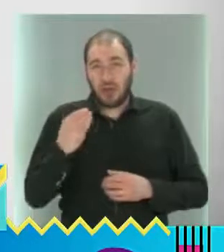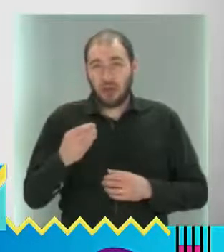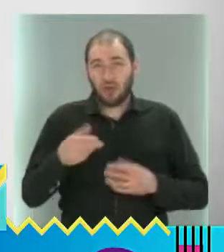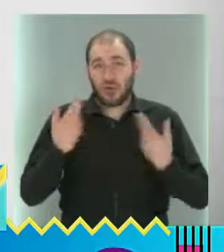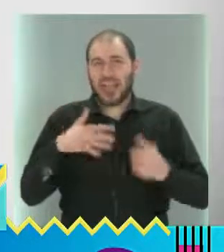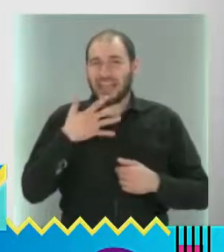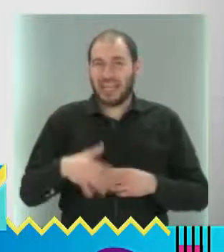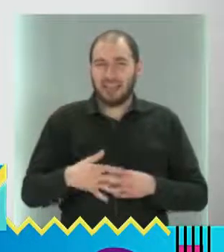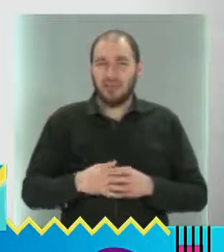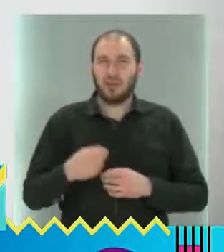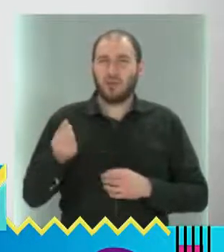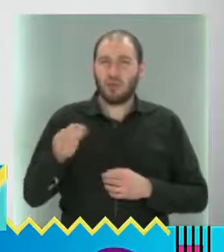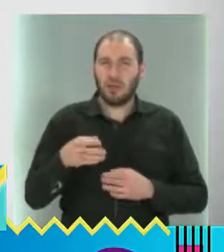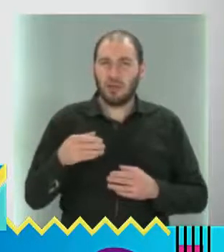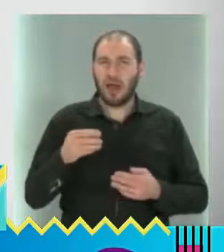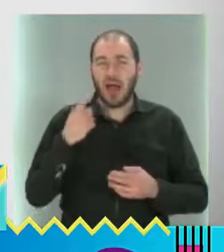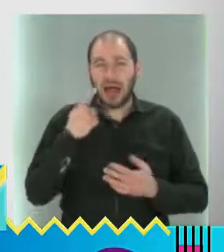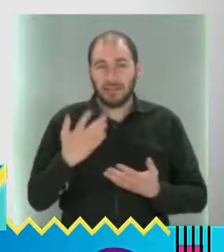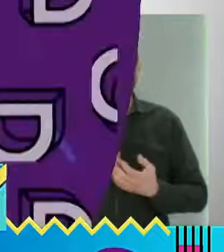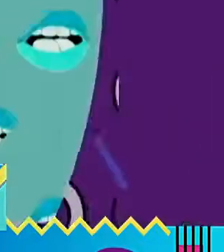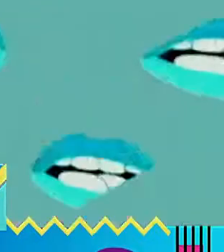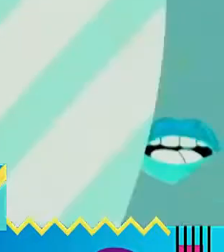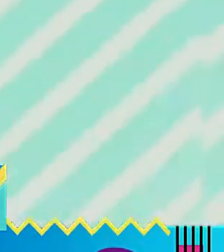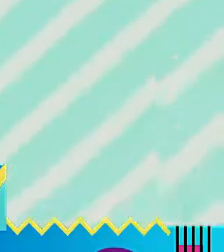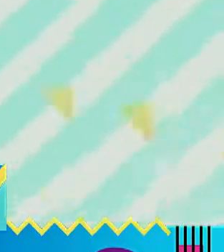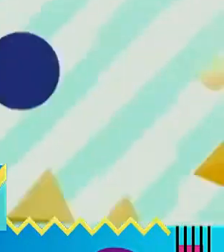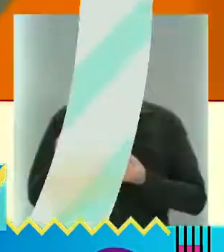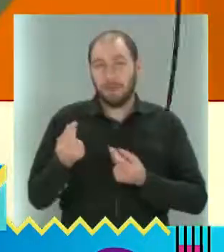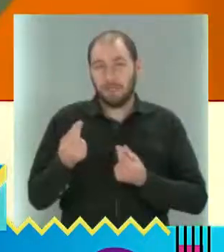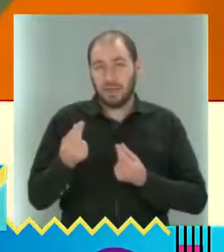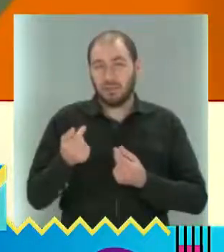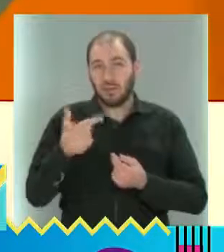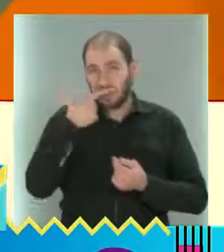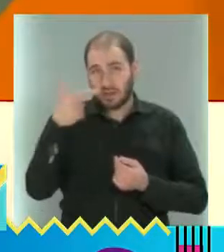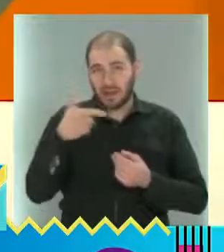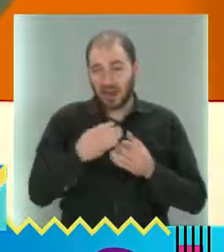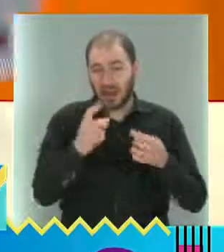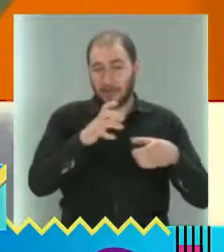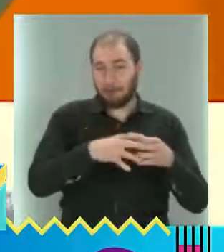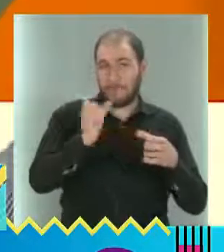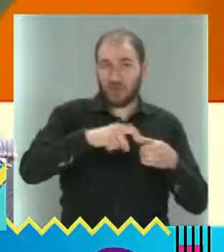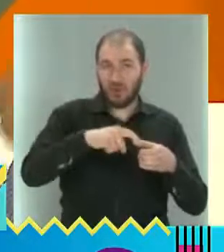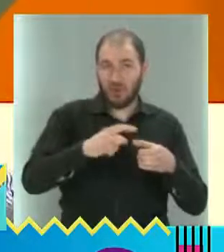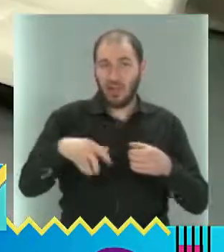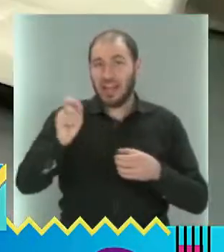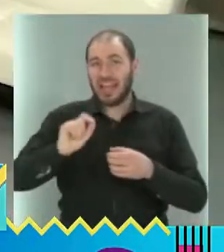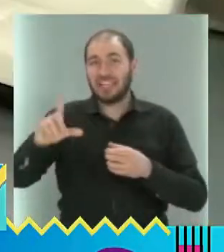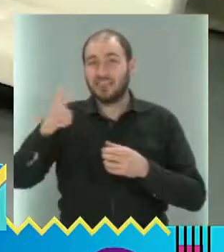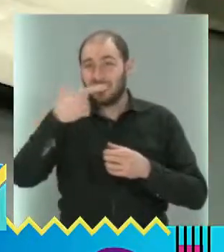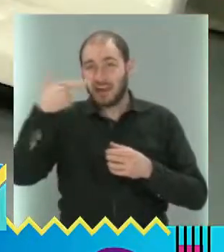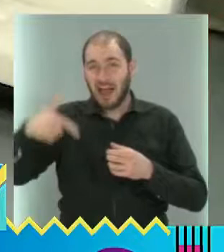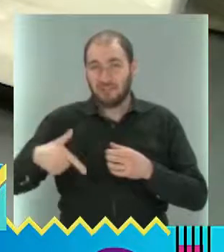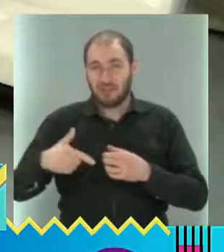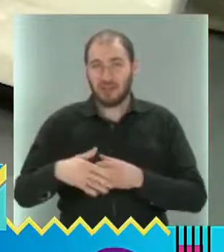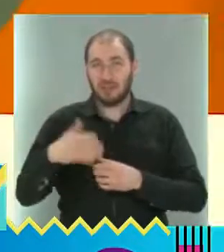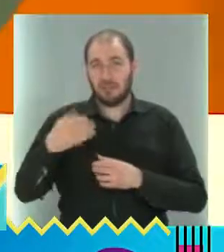vaya entendiendo cuánto incide el precio del crudo en el litro de nafta que va a